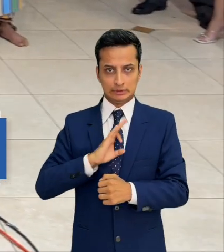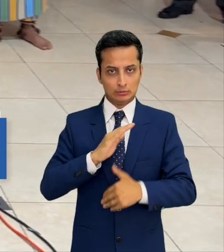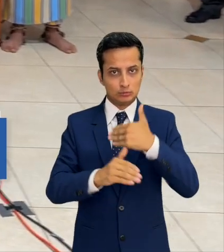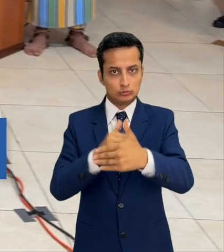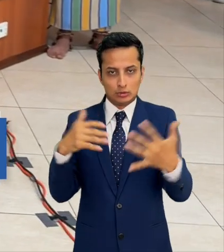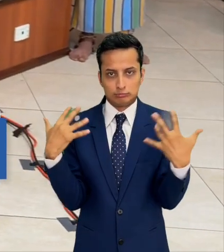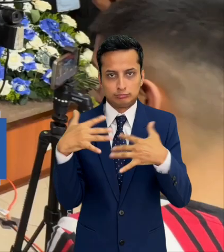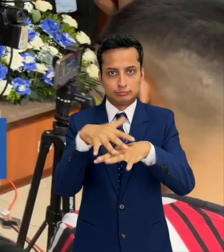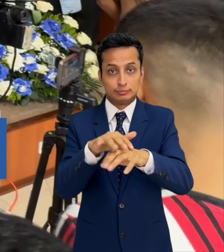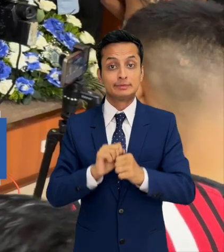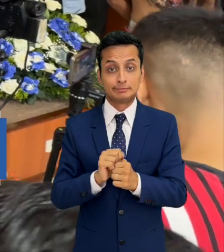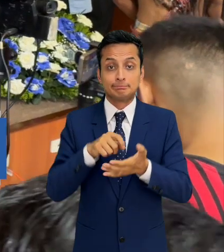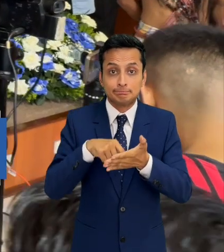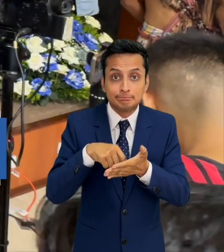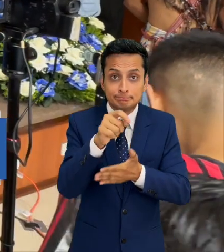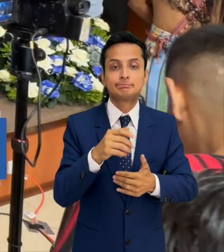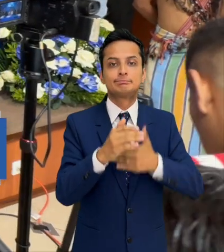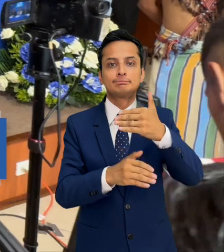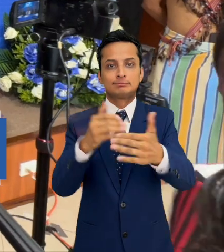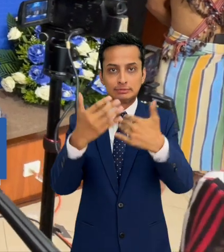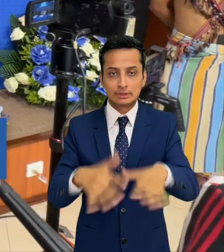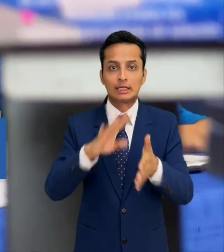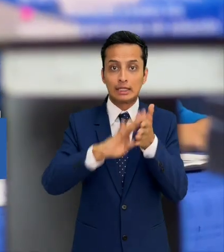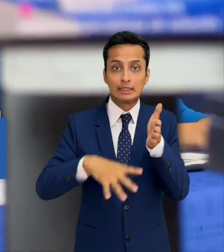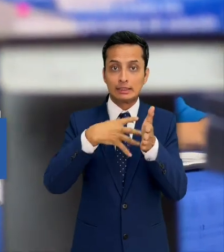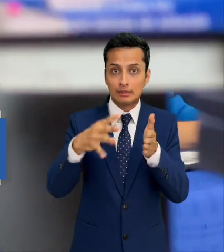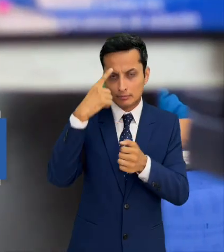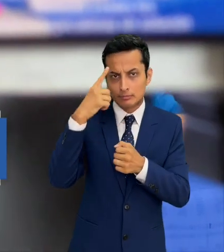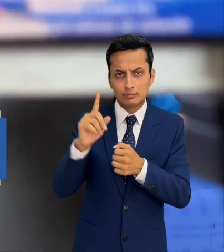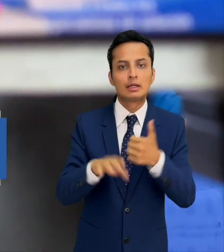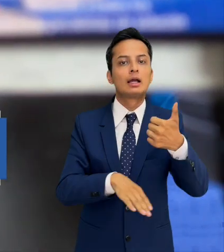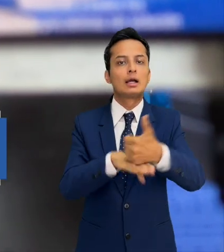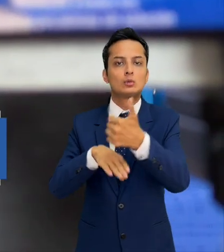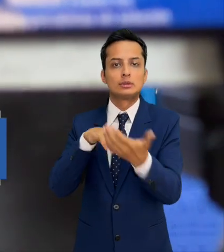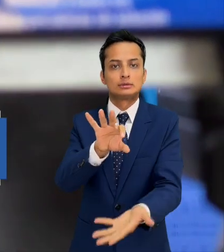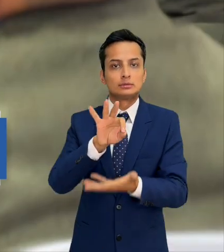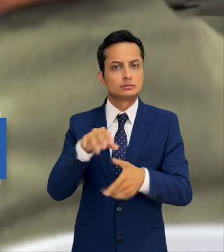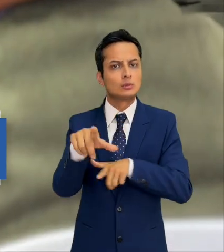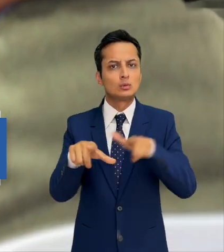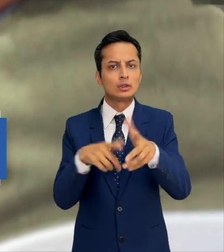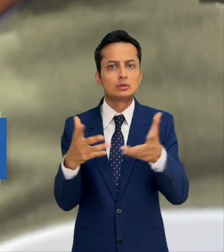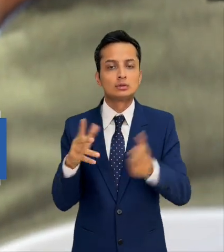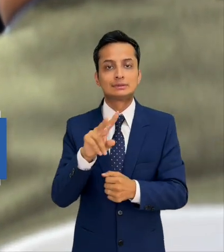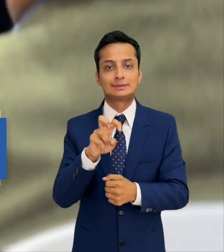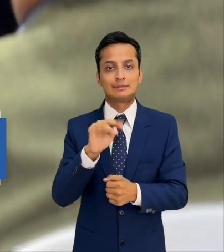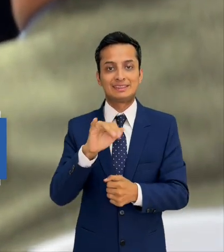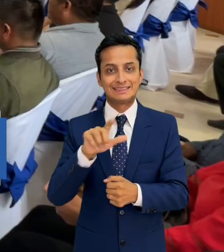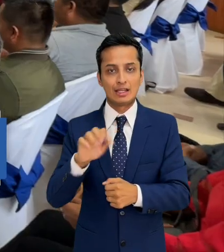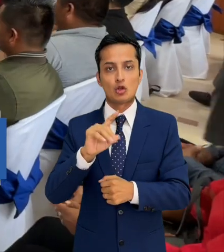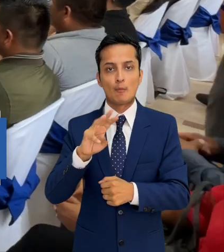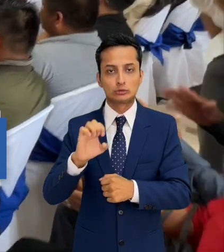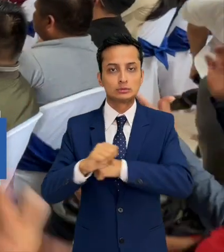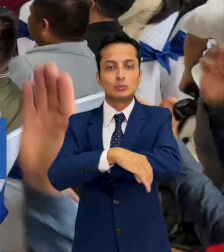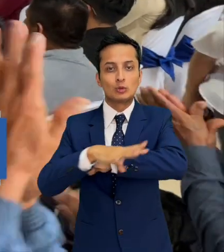procesos incluyentes. Aprobamos el inicio del periodo electoral y el calendario para la elección de las autoridades del Cantón Sevilla